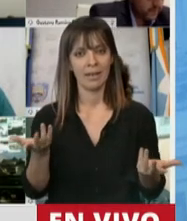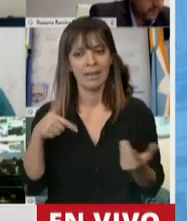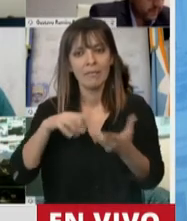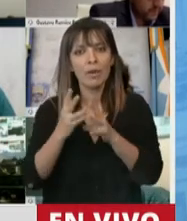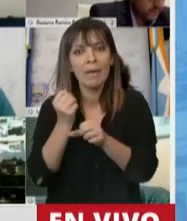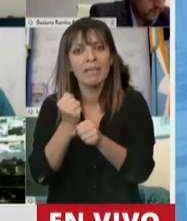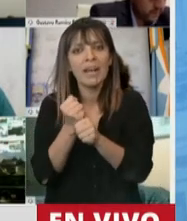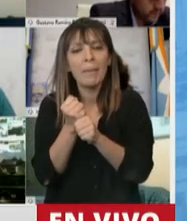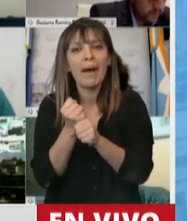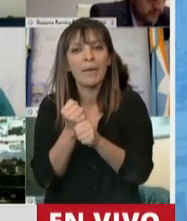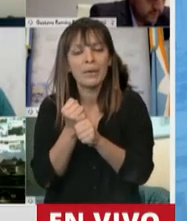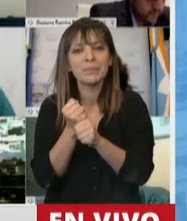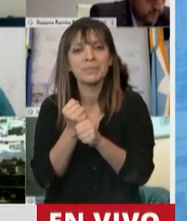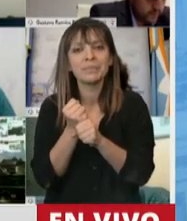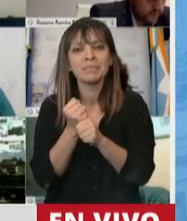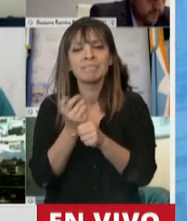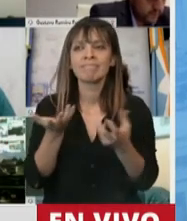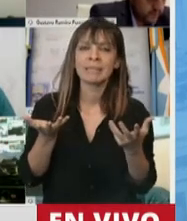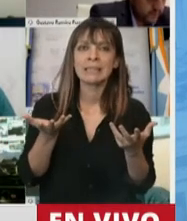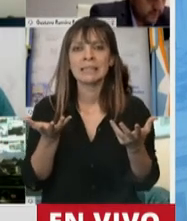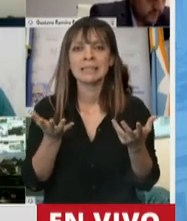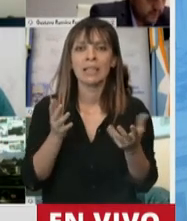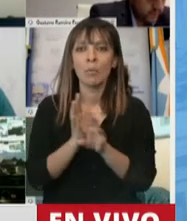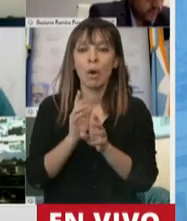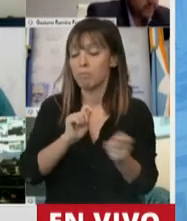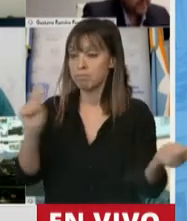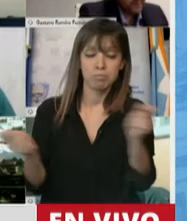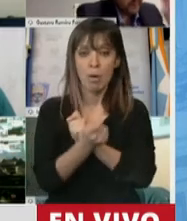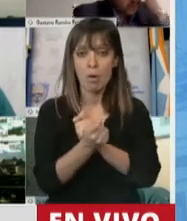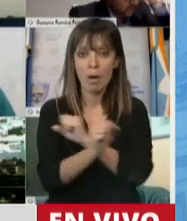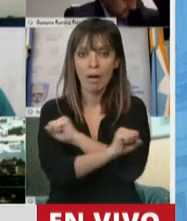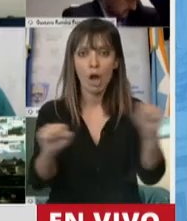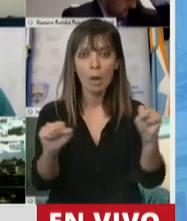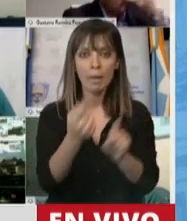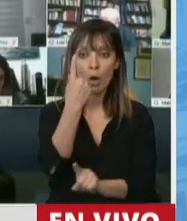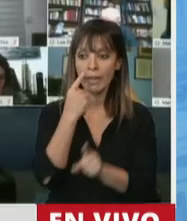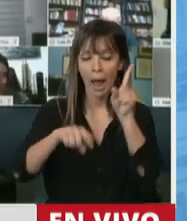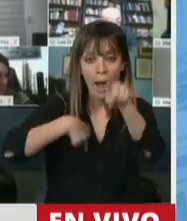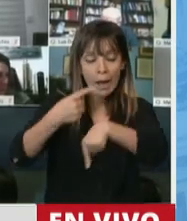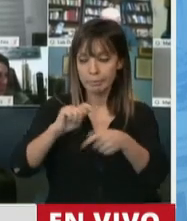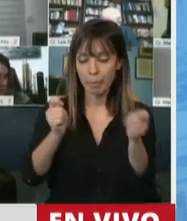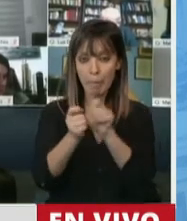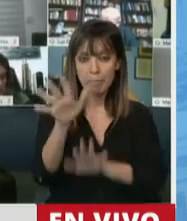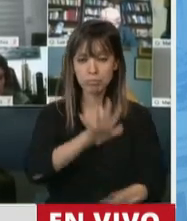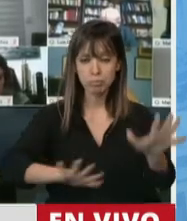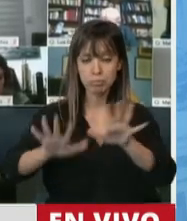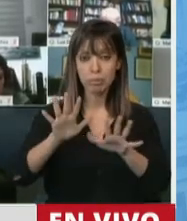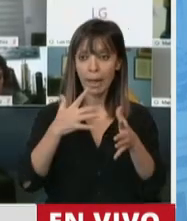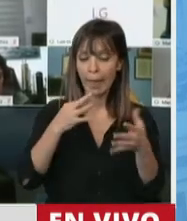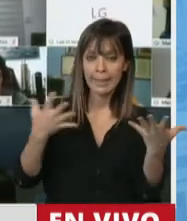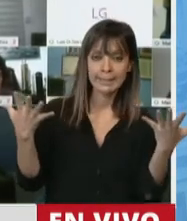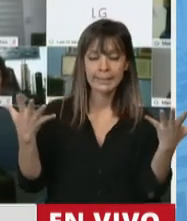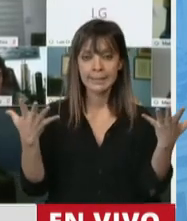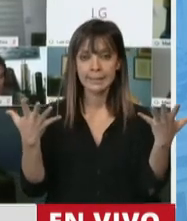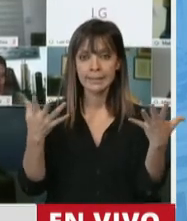hacer de alguna manera de un día para otro y sin tener muchos elementos.